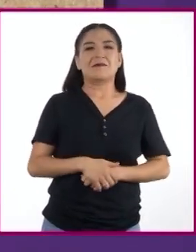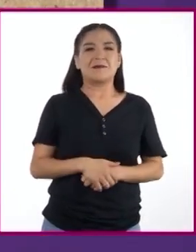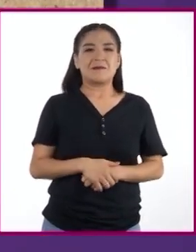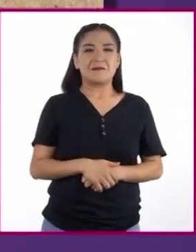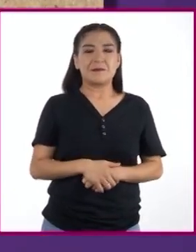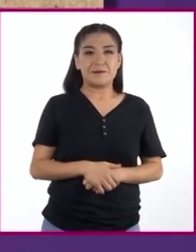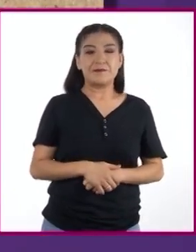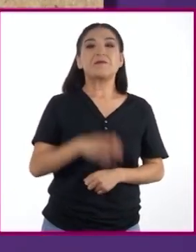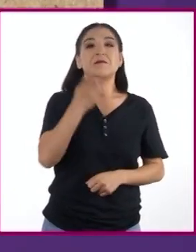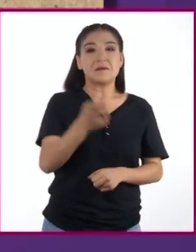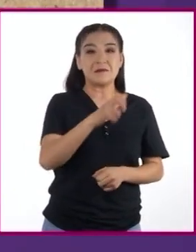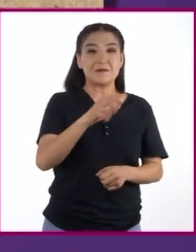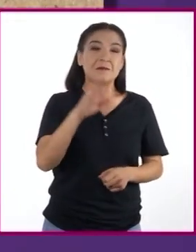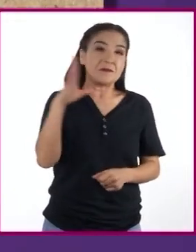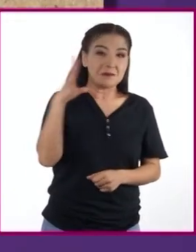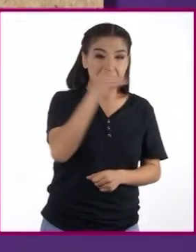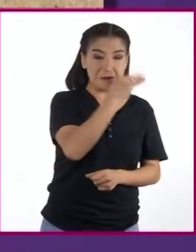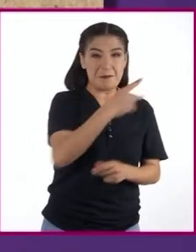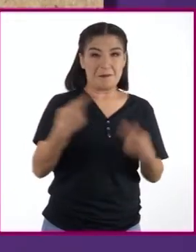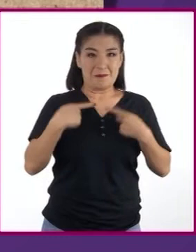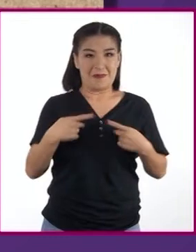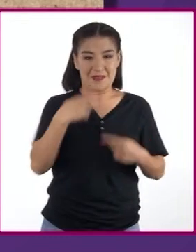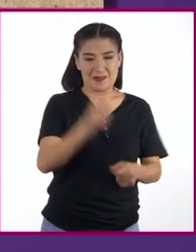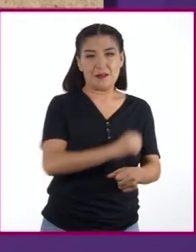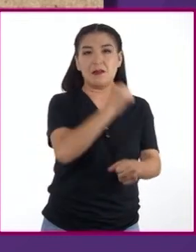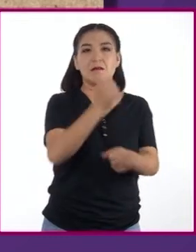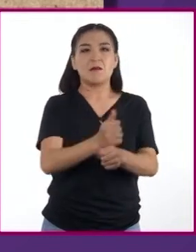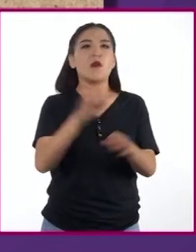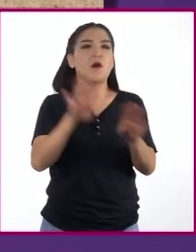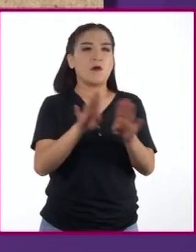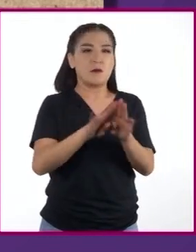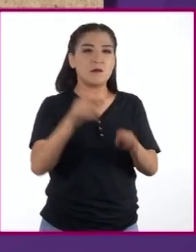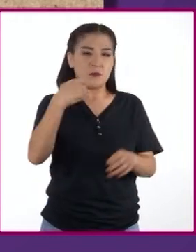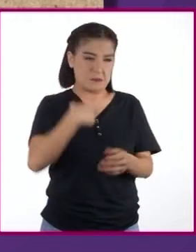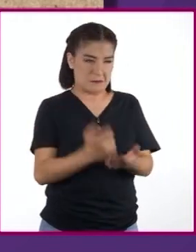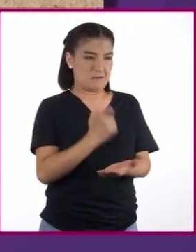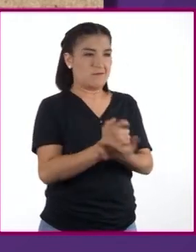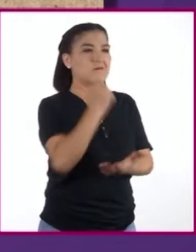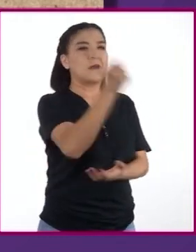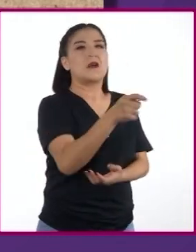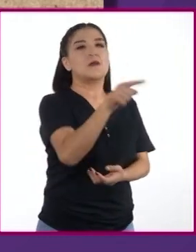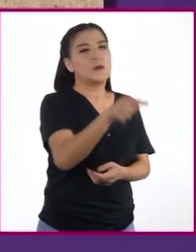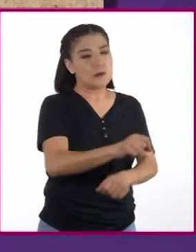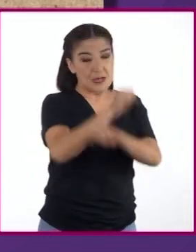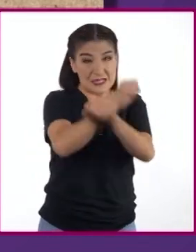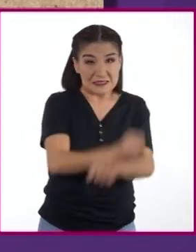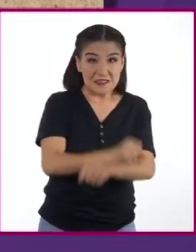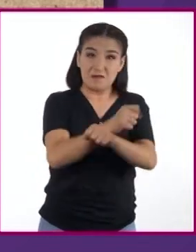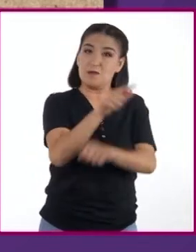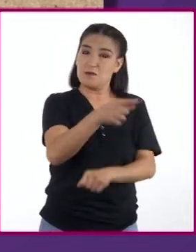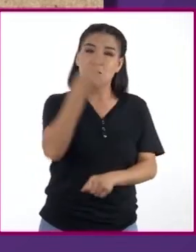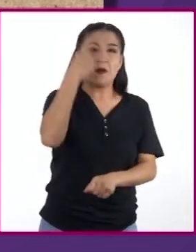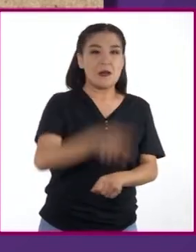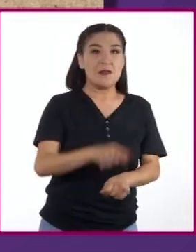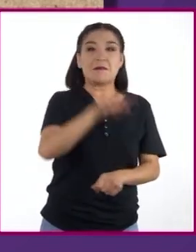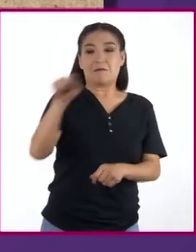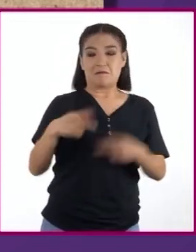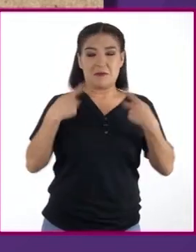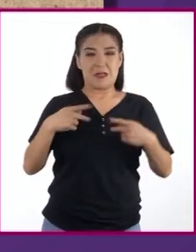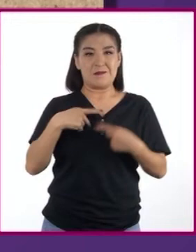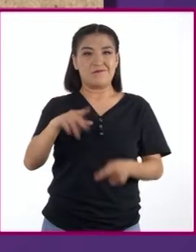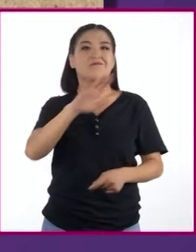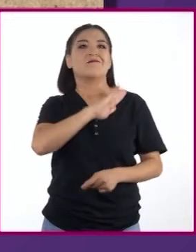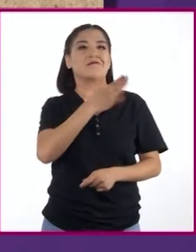africanos llegaron a Nueva España comprados como esclavos por autoridades españolas, civiles